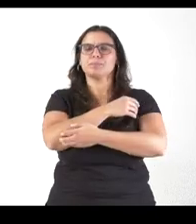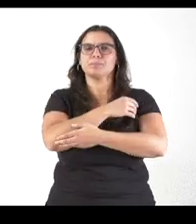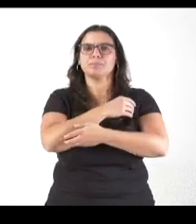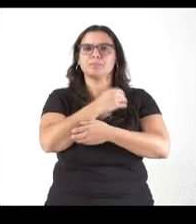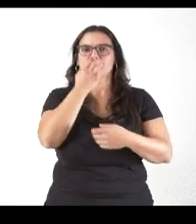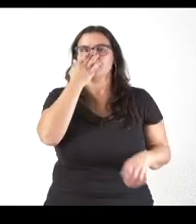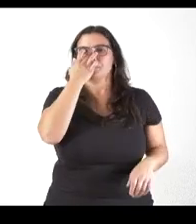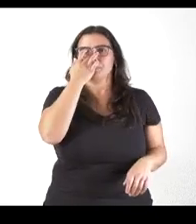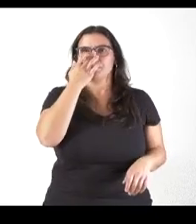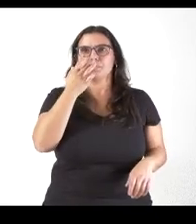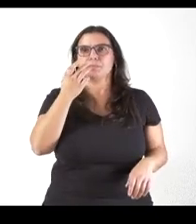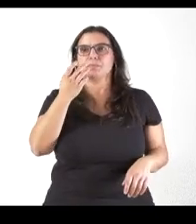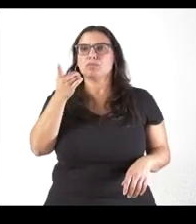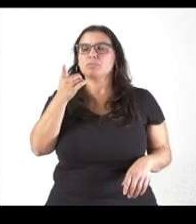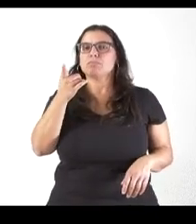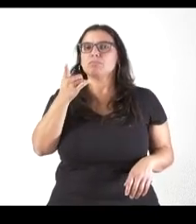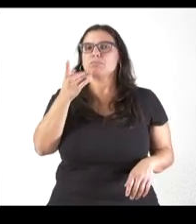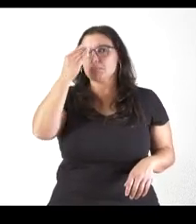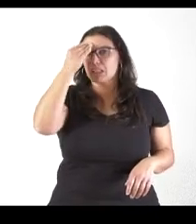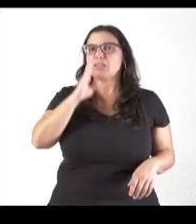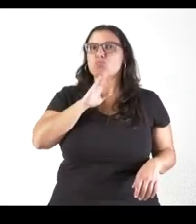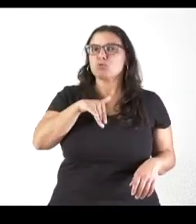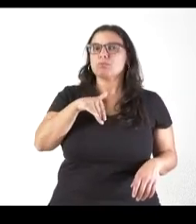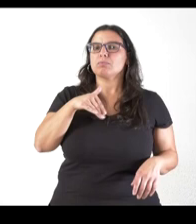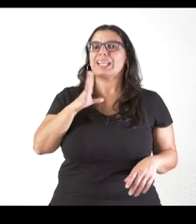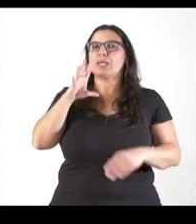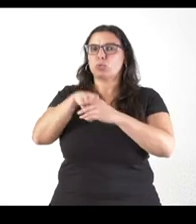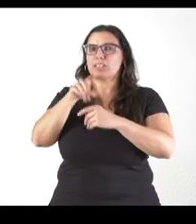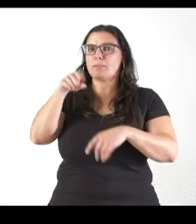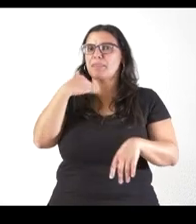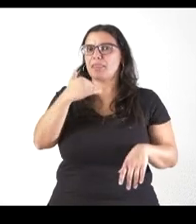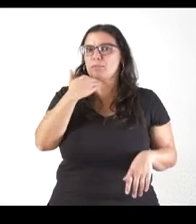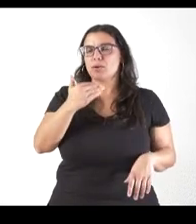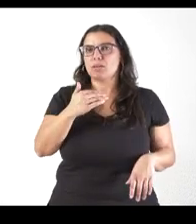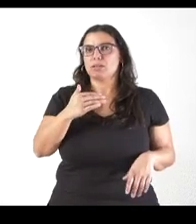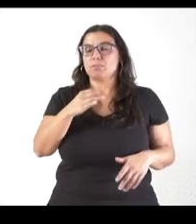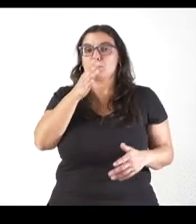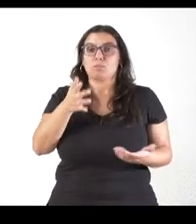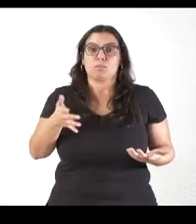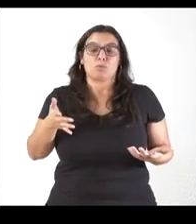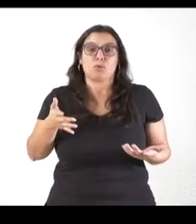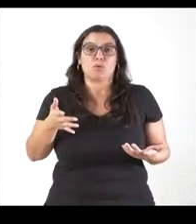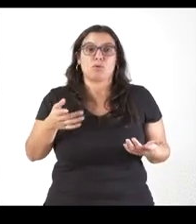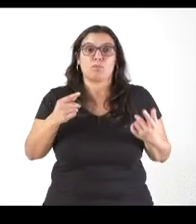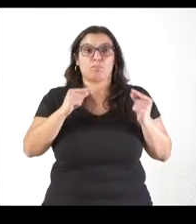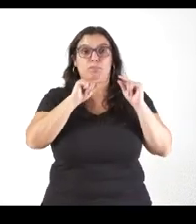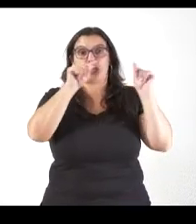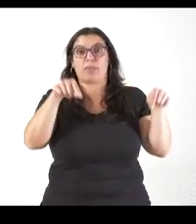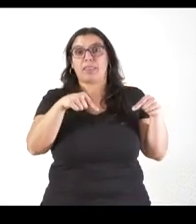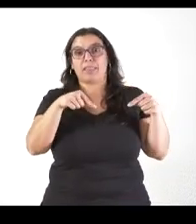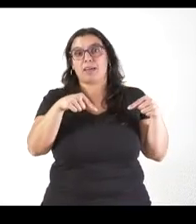si estaría de acuerdo en pedir que se que se incluyera dado que que es la provincia